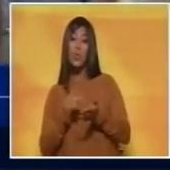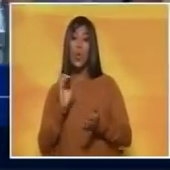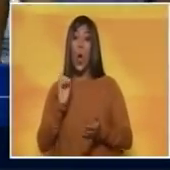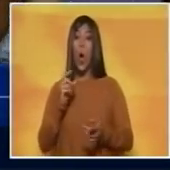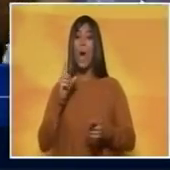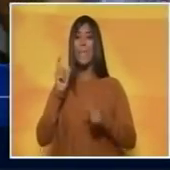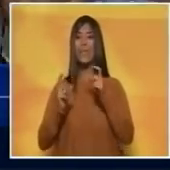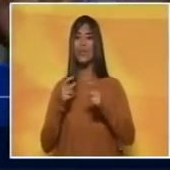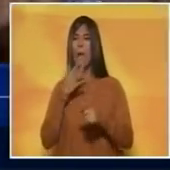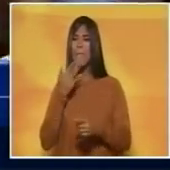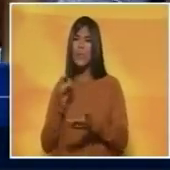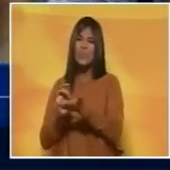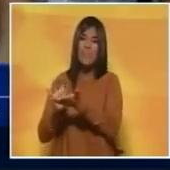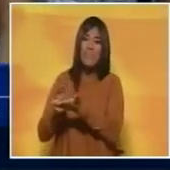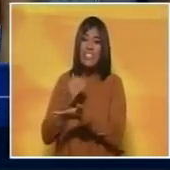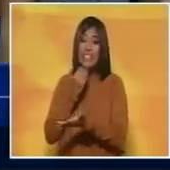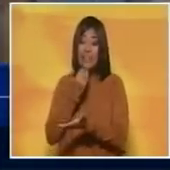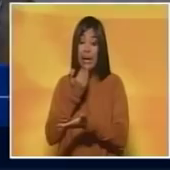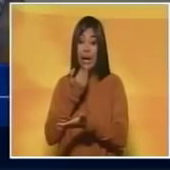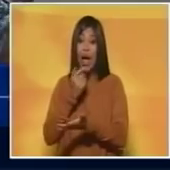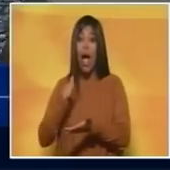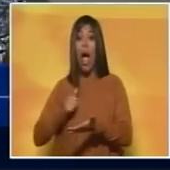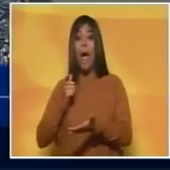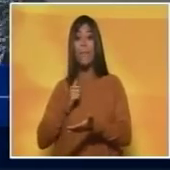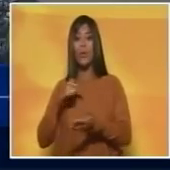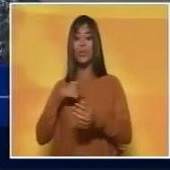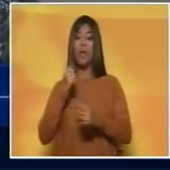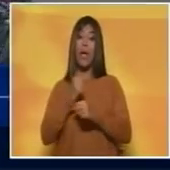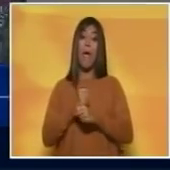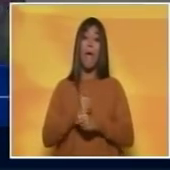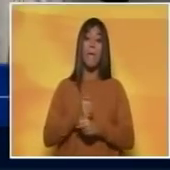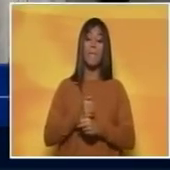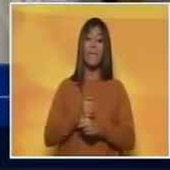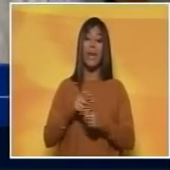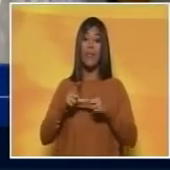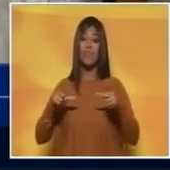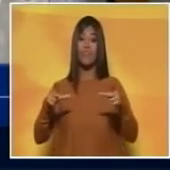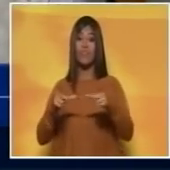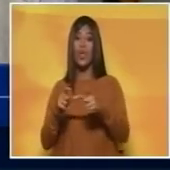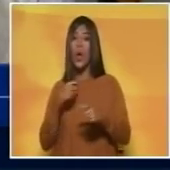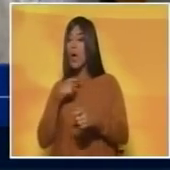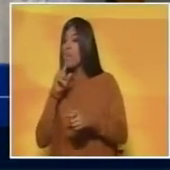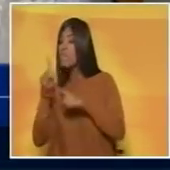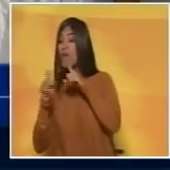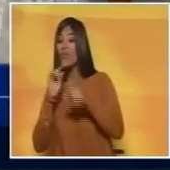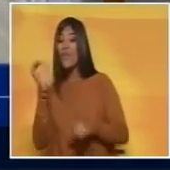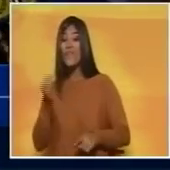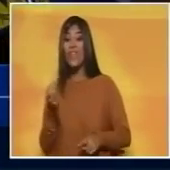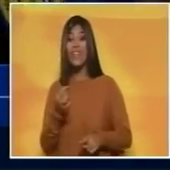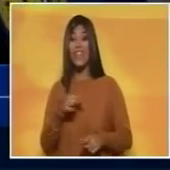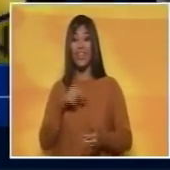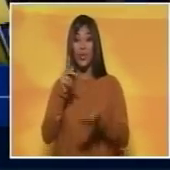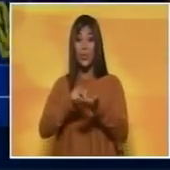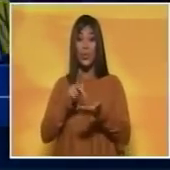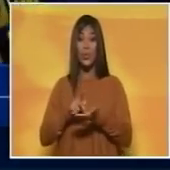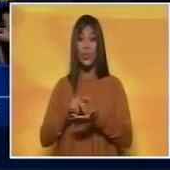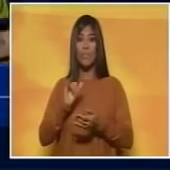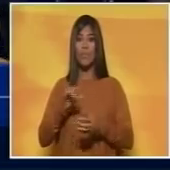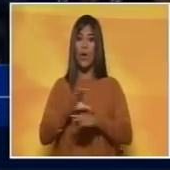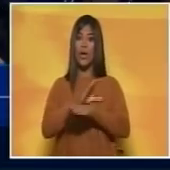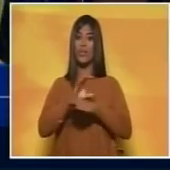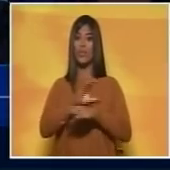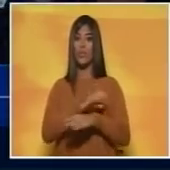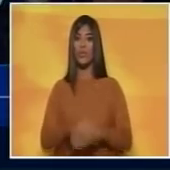posibles amenazados, nosotros aprovechamos nuestra estadía en el Estudio 1 para capturar a los verdaderos protagonistas de esta